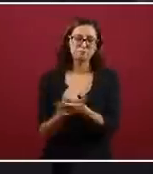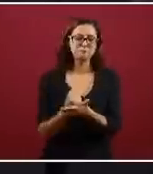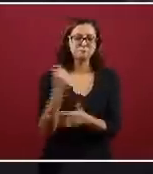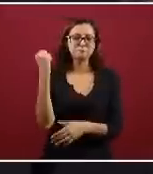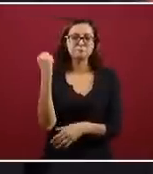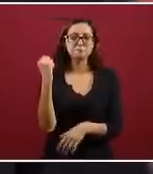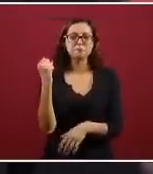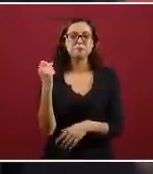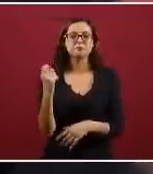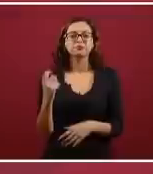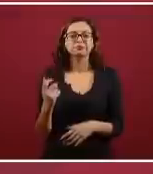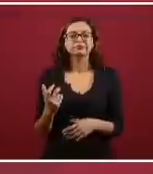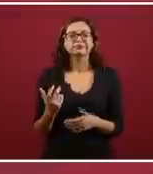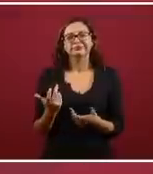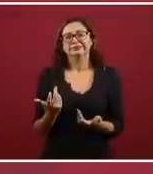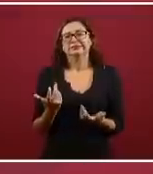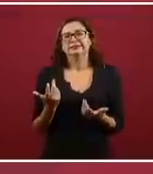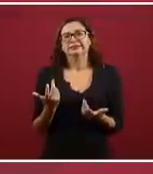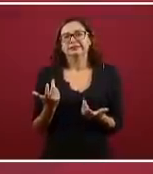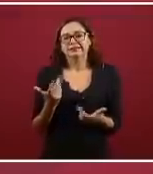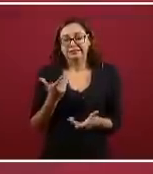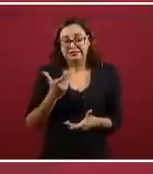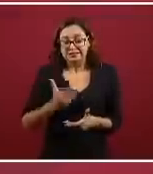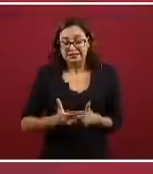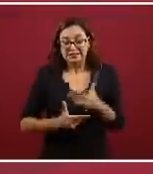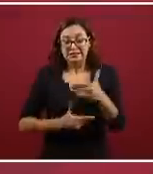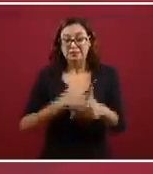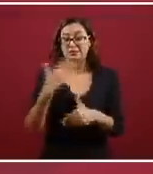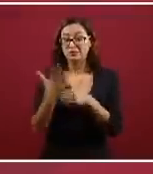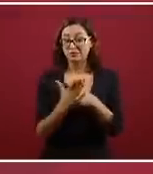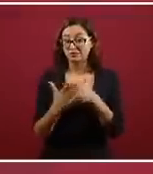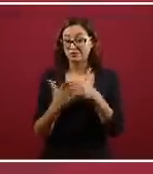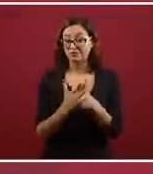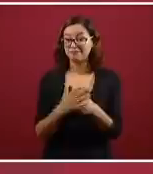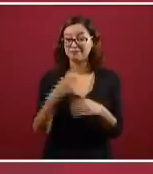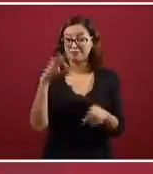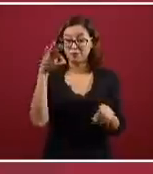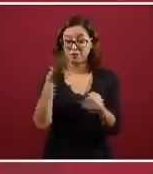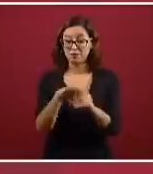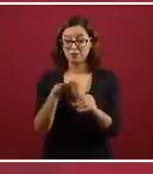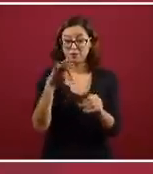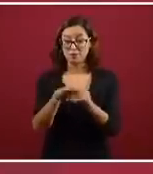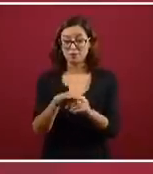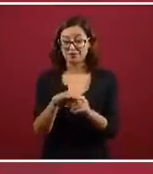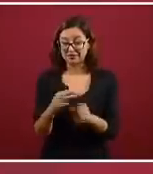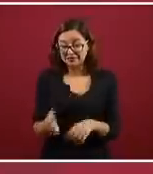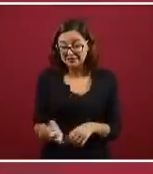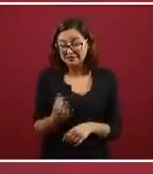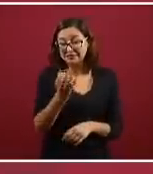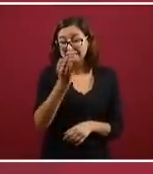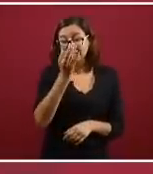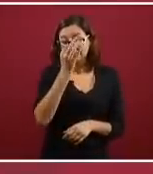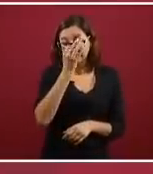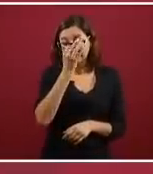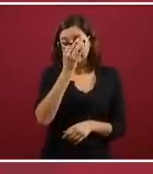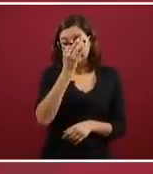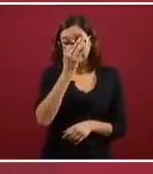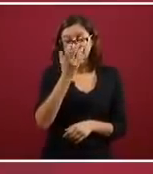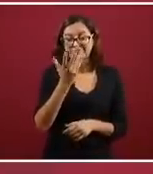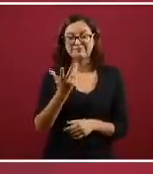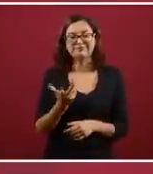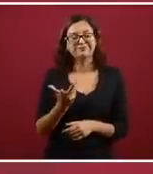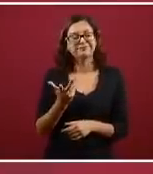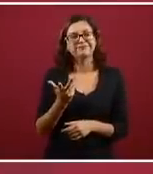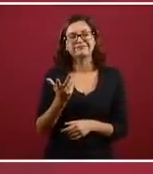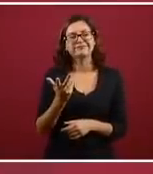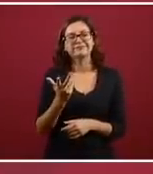porque como hay procesos electorales en puerta, no